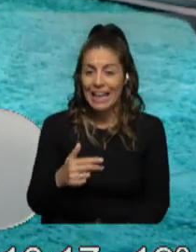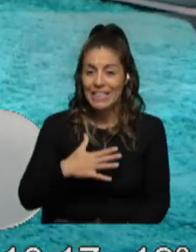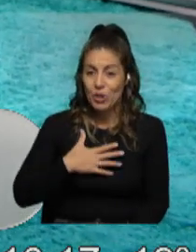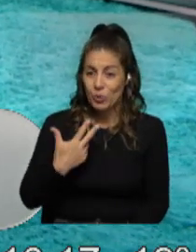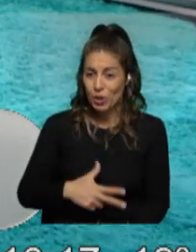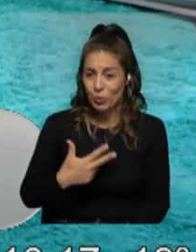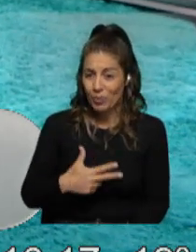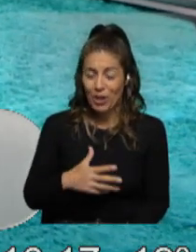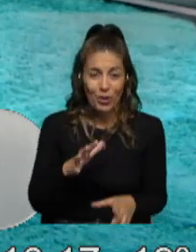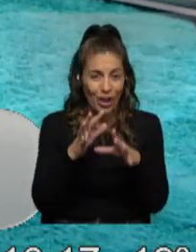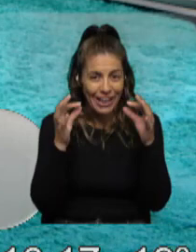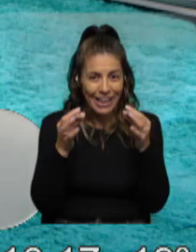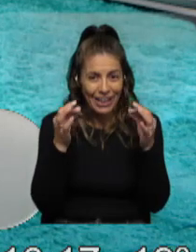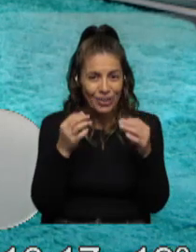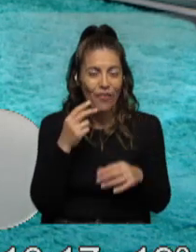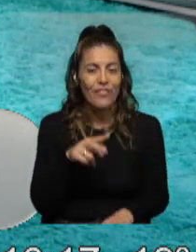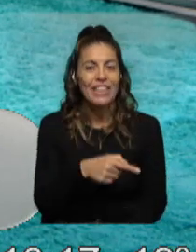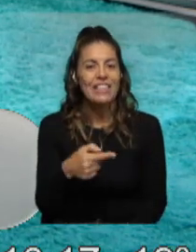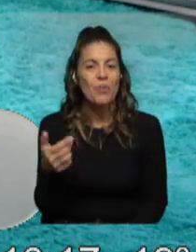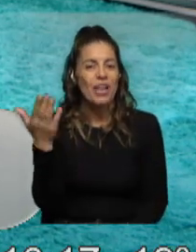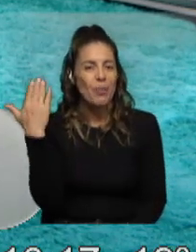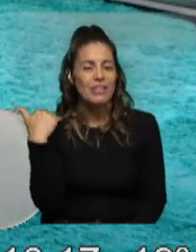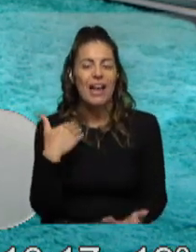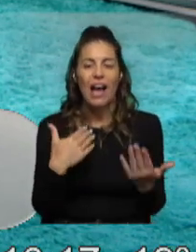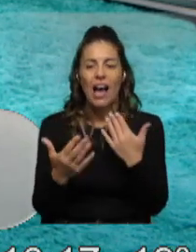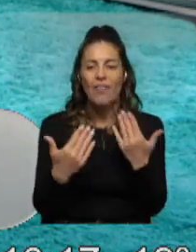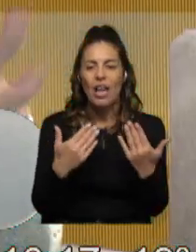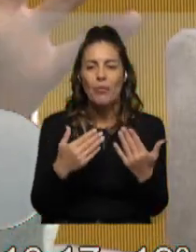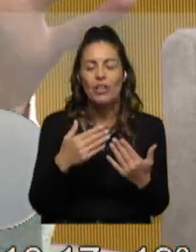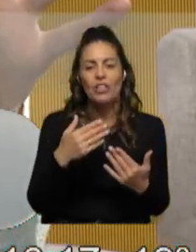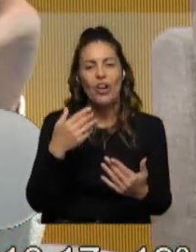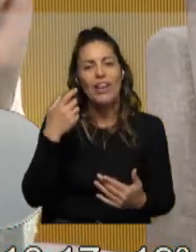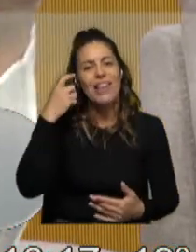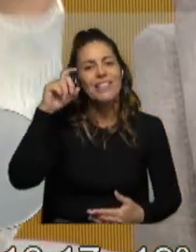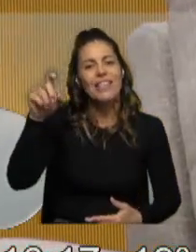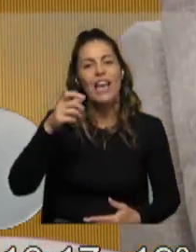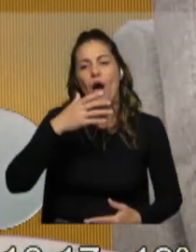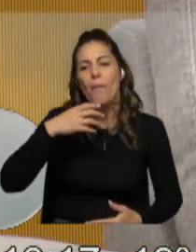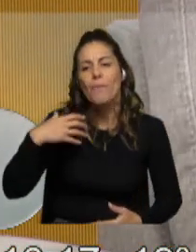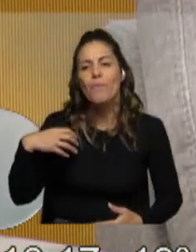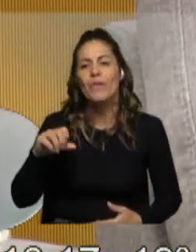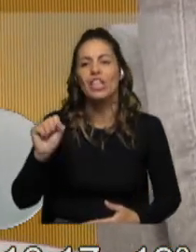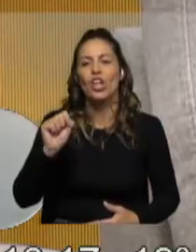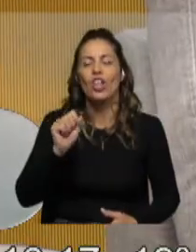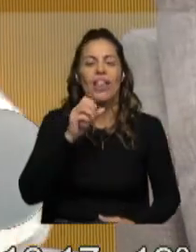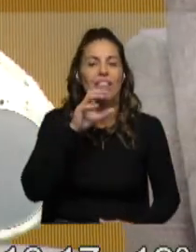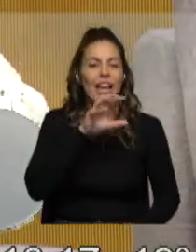totalmente. Viste que la semana pasada hablábamos con Tania esto de los mitos de que el perro detecta el miedo. ¿Viste esta cosa que vos nos explicaste?